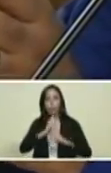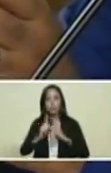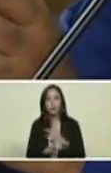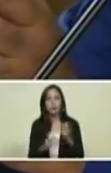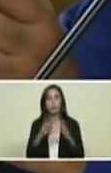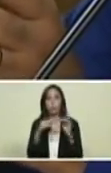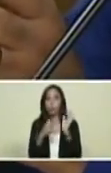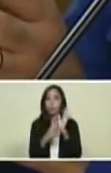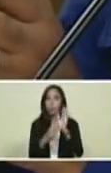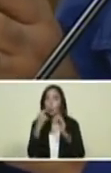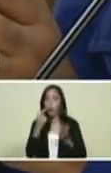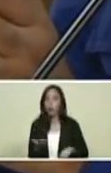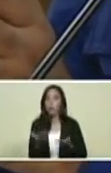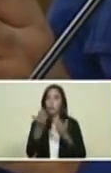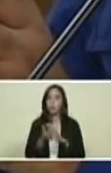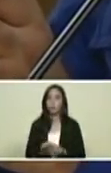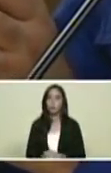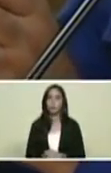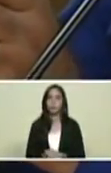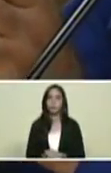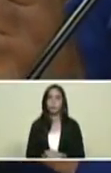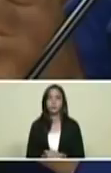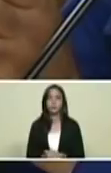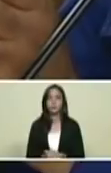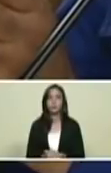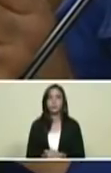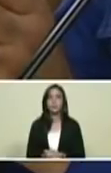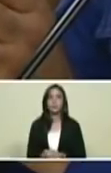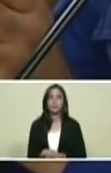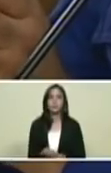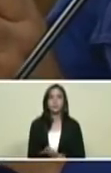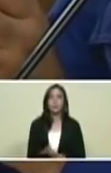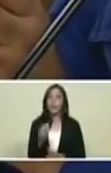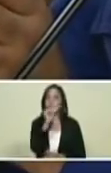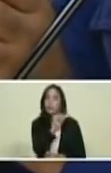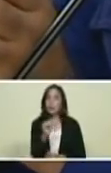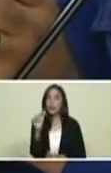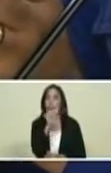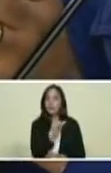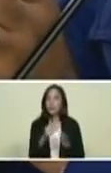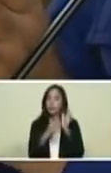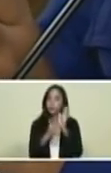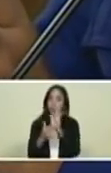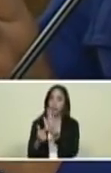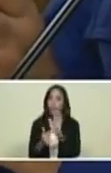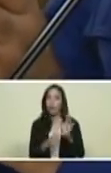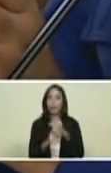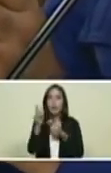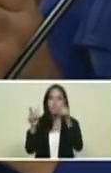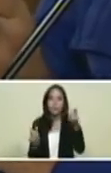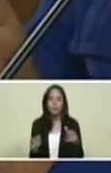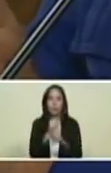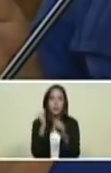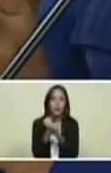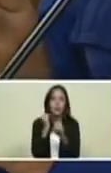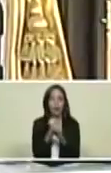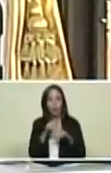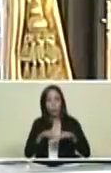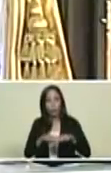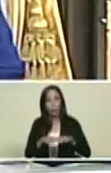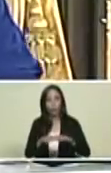hay que mostrarlo en cadena nacional, doctor Jorge Rodríguez, en el transcurso de esta semana, las costureras con sus